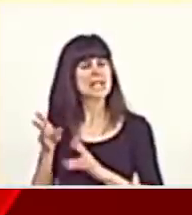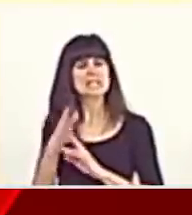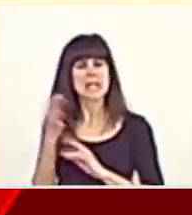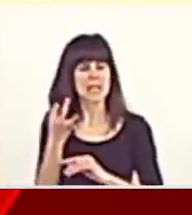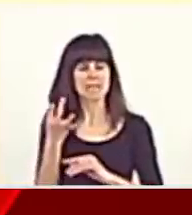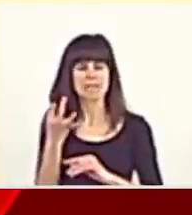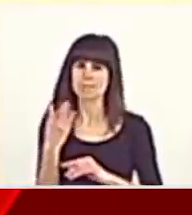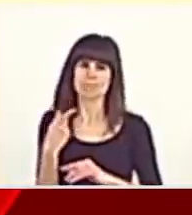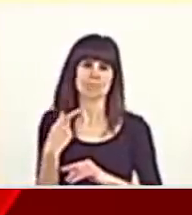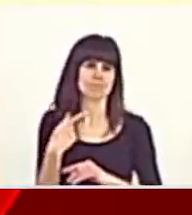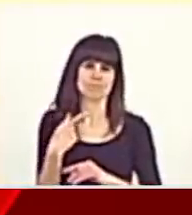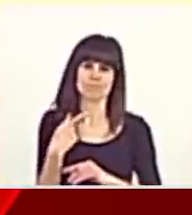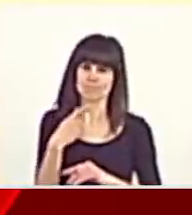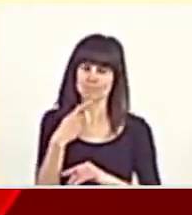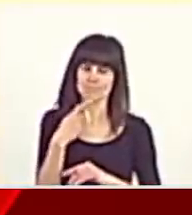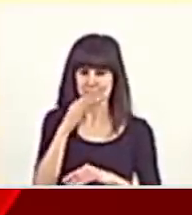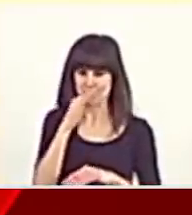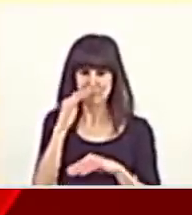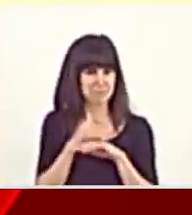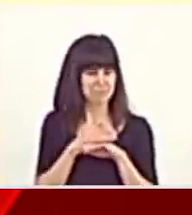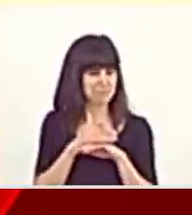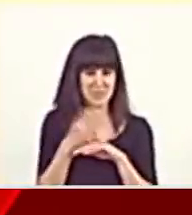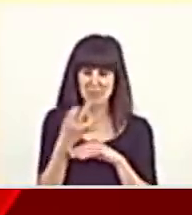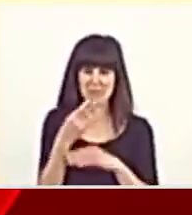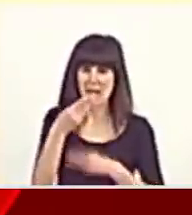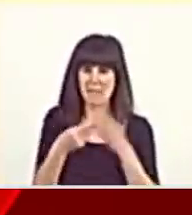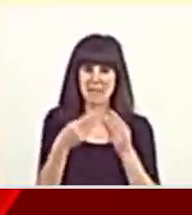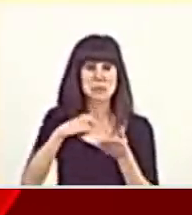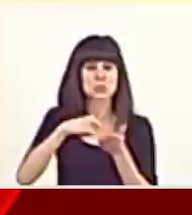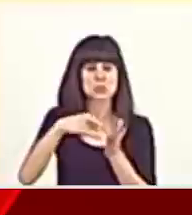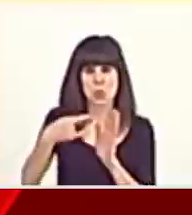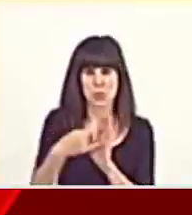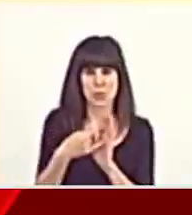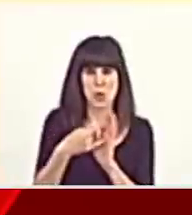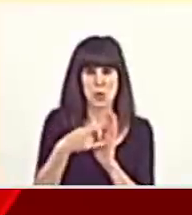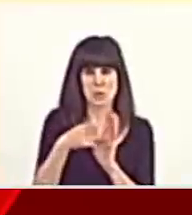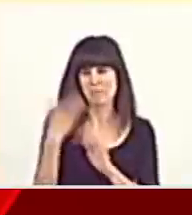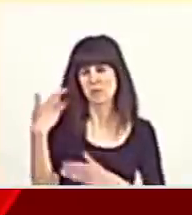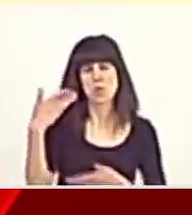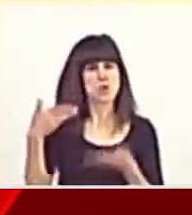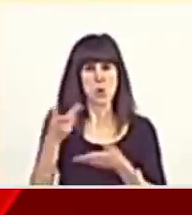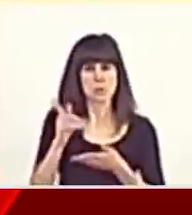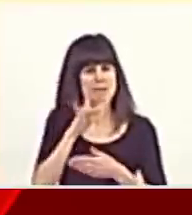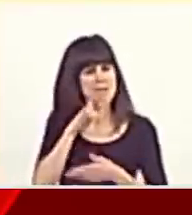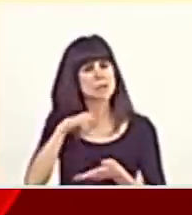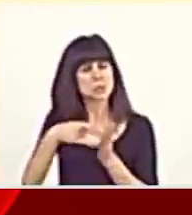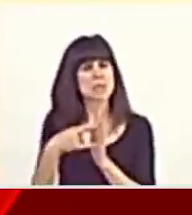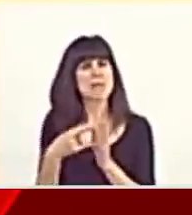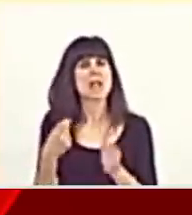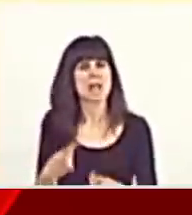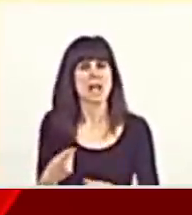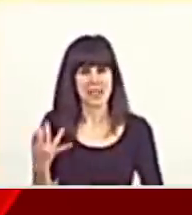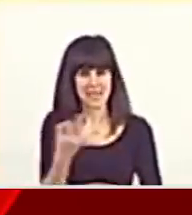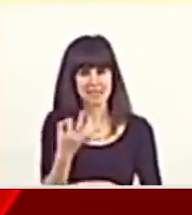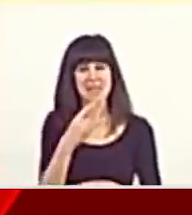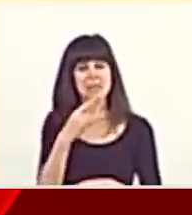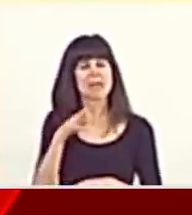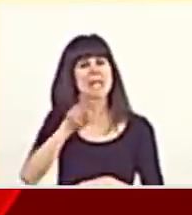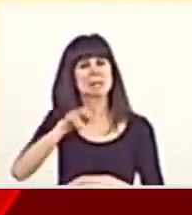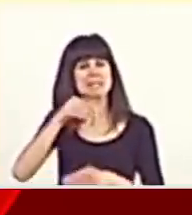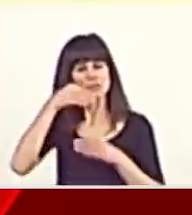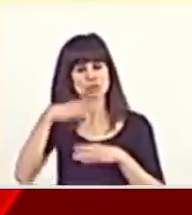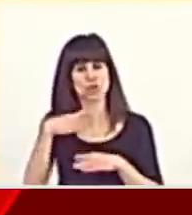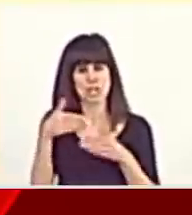hay algunas como: a mí no me gusta ir a la huelga general dejándome en casa a mi Kalashnikov. Bueno, pues no sé, o sea, ¿de veras alguien ve pacifismo en este